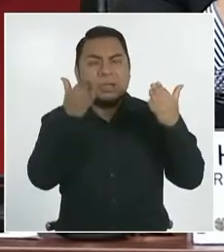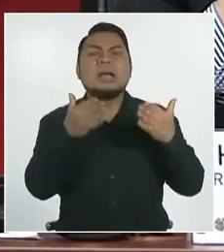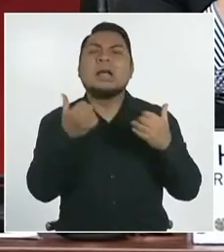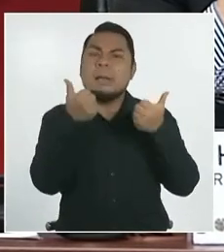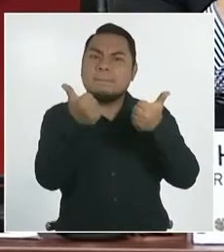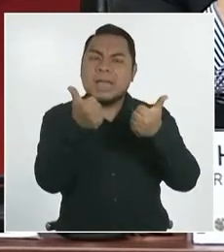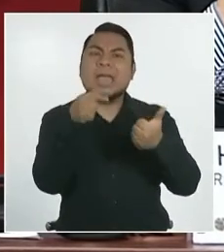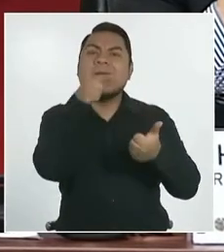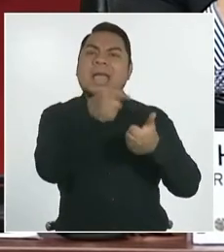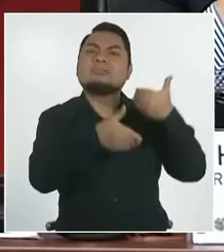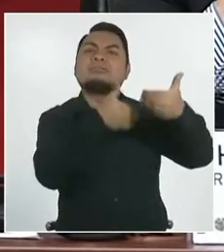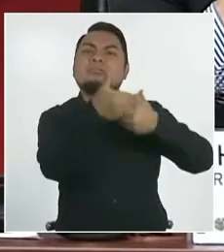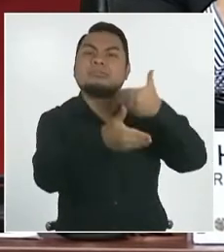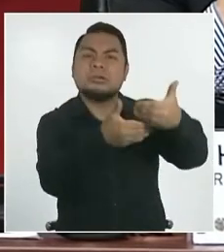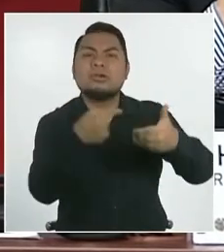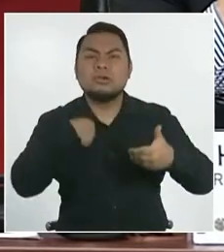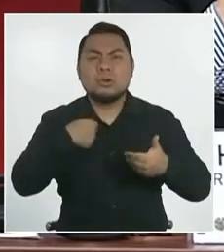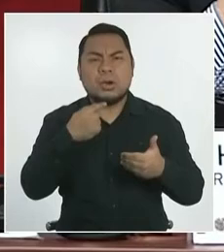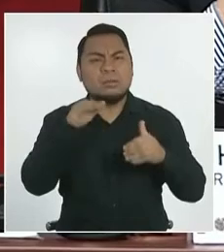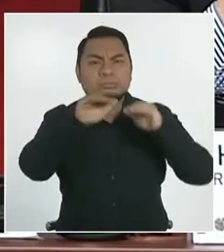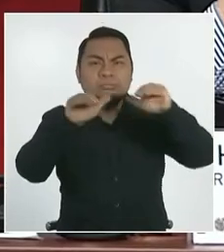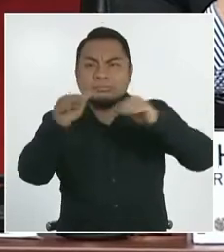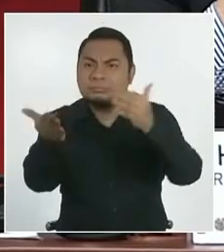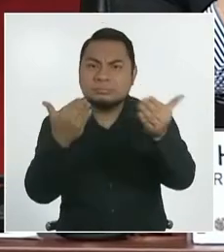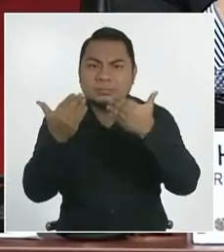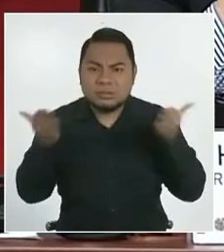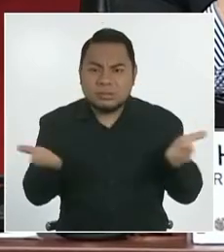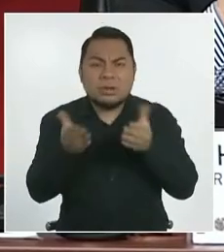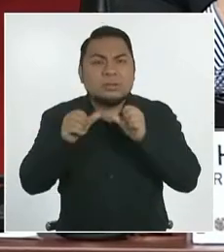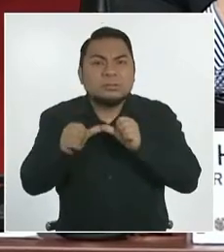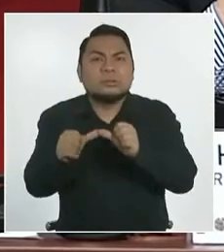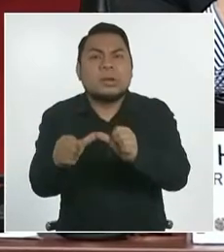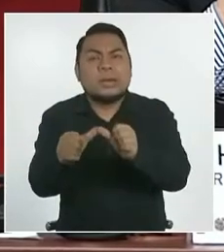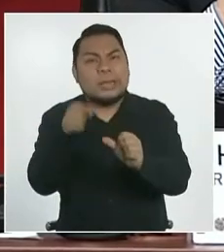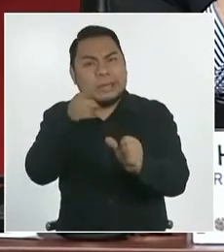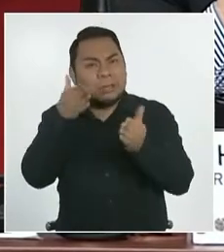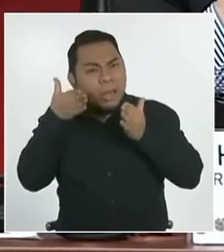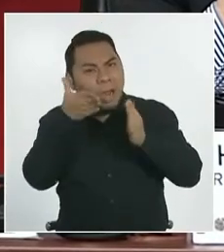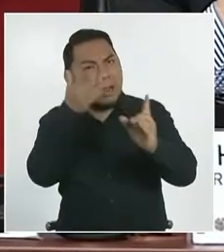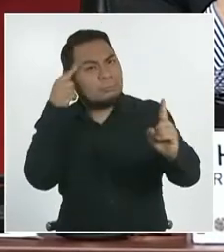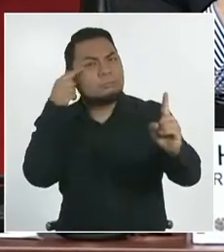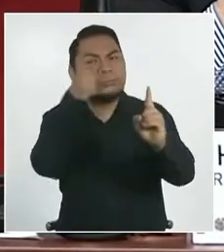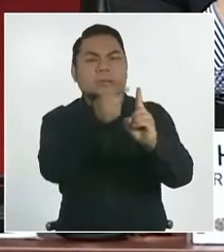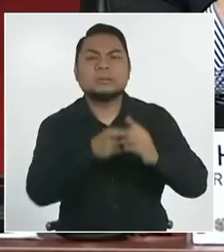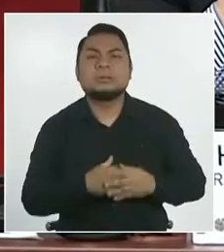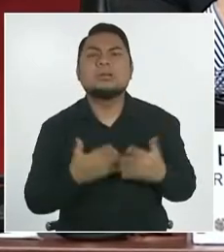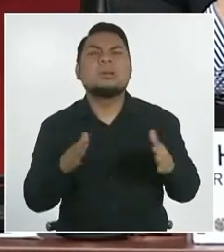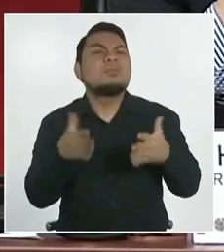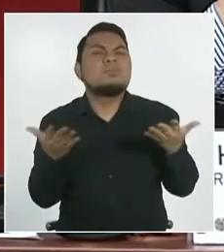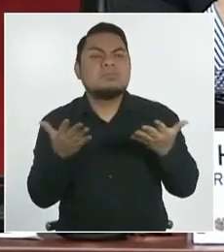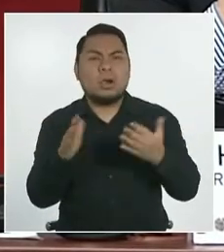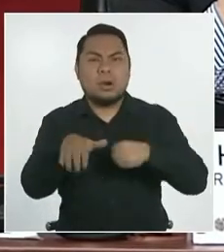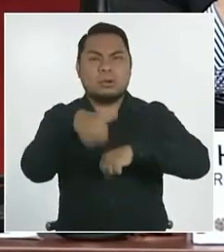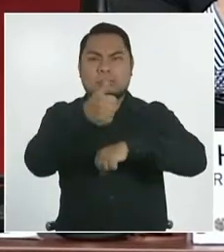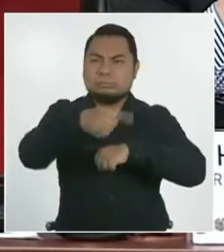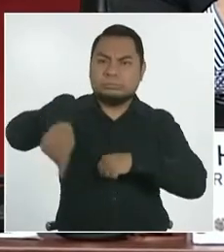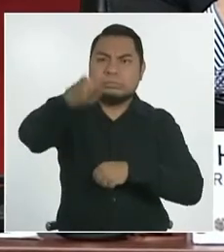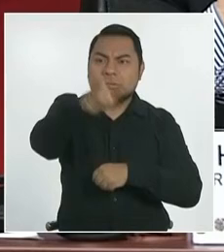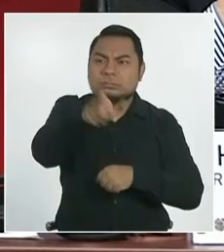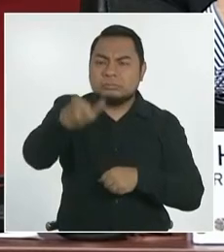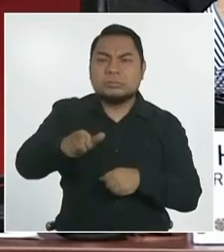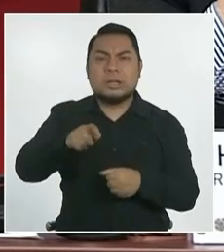historia, los convoco a continuar en esta senda, la de constituirse como actores de